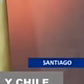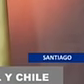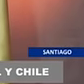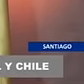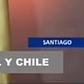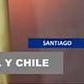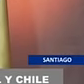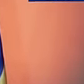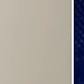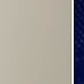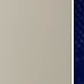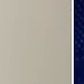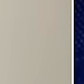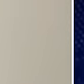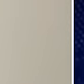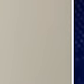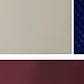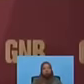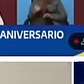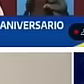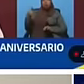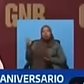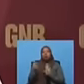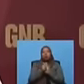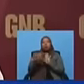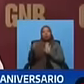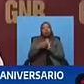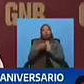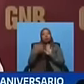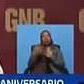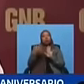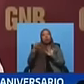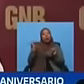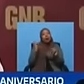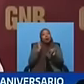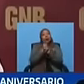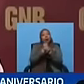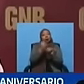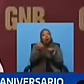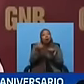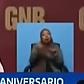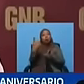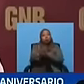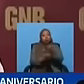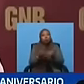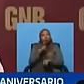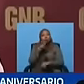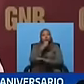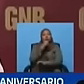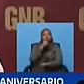energética tener claro que si maduro decide permanecer por la fuerza lo que viene es un proceso de